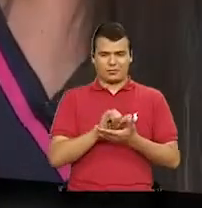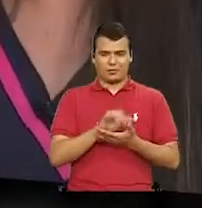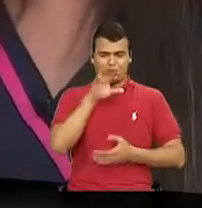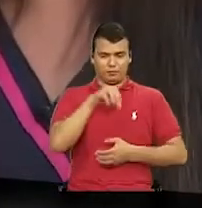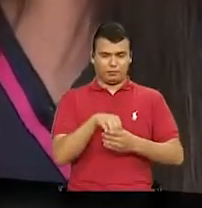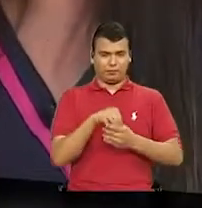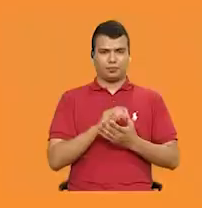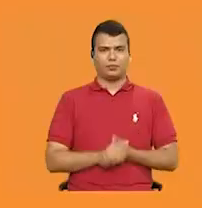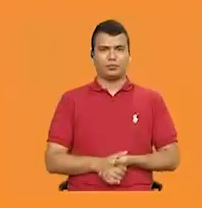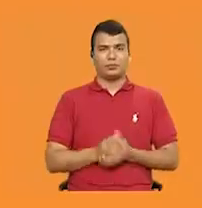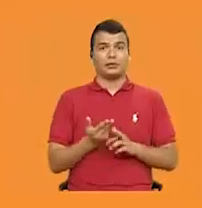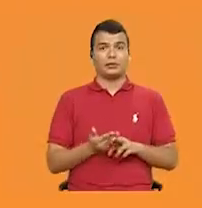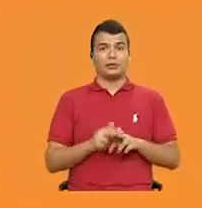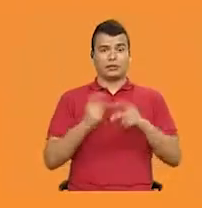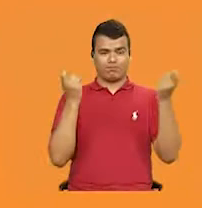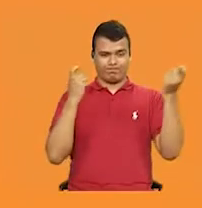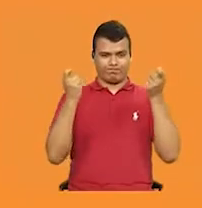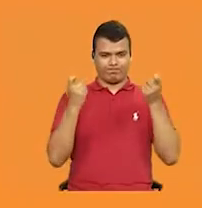pronto comemos en exceso.